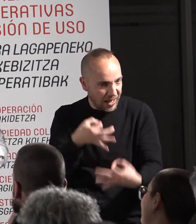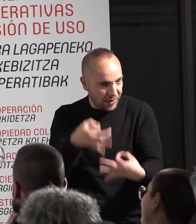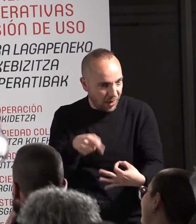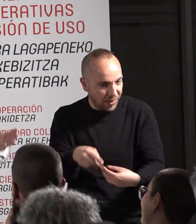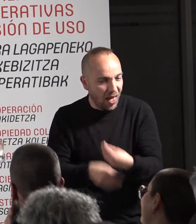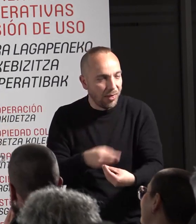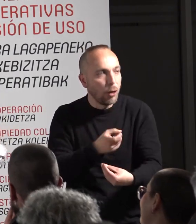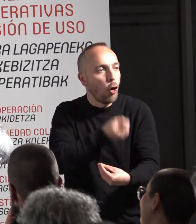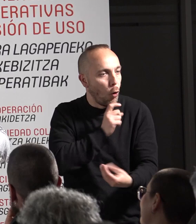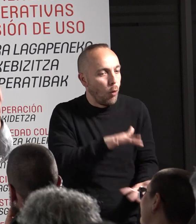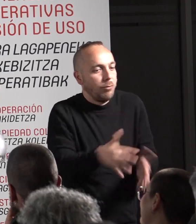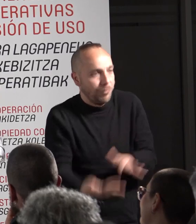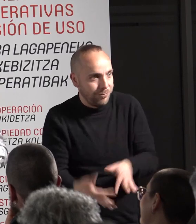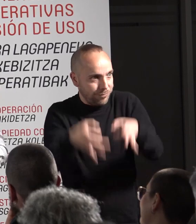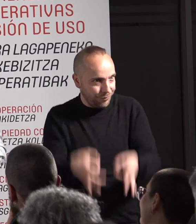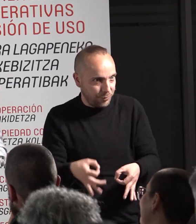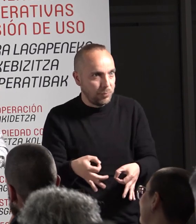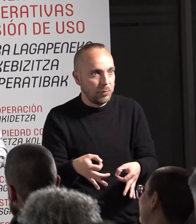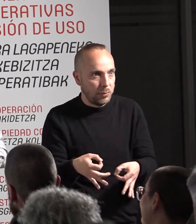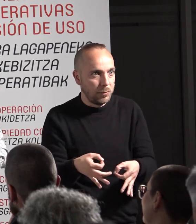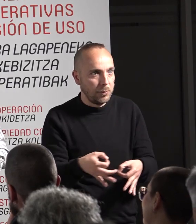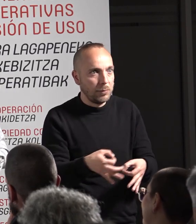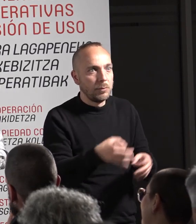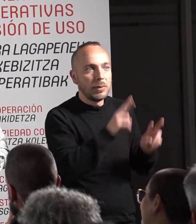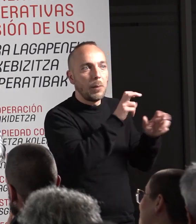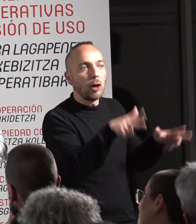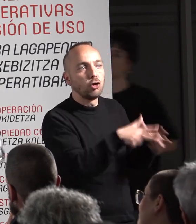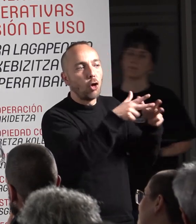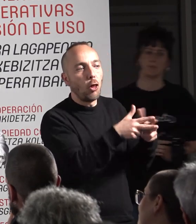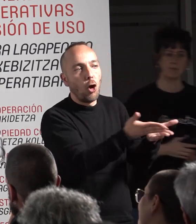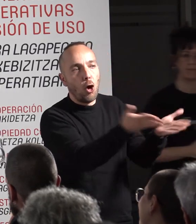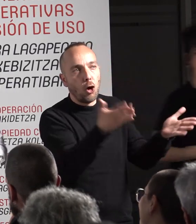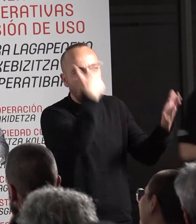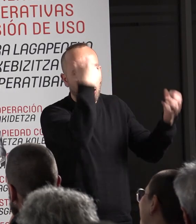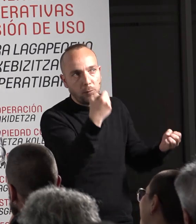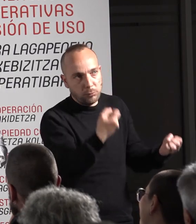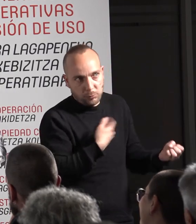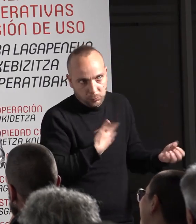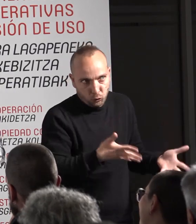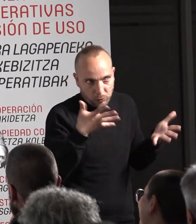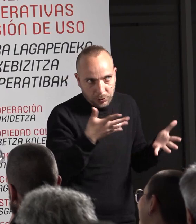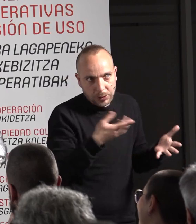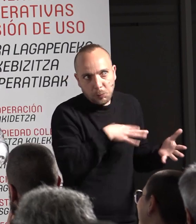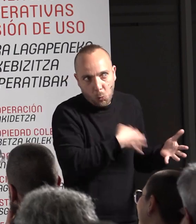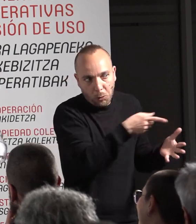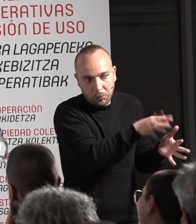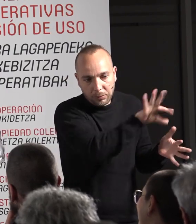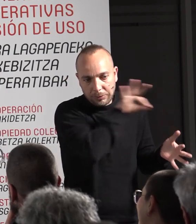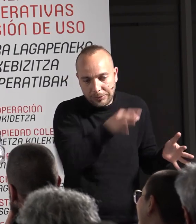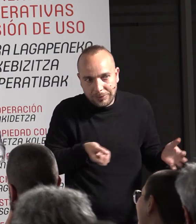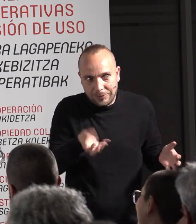hacer. Saliendo un poco del terreno sociológico, que bueno, a mí me encanta y que si puedo también lo meteré, porque